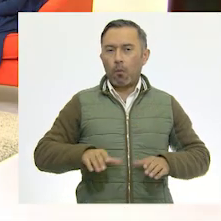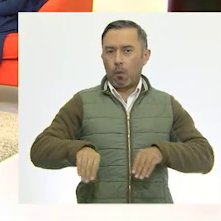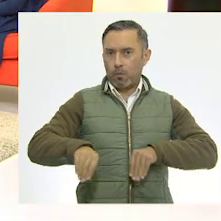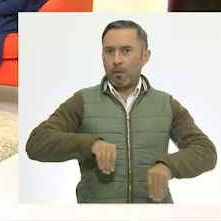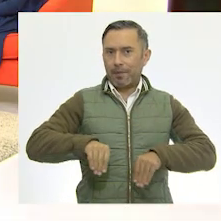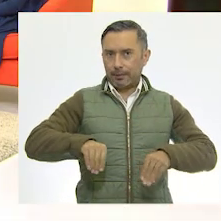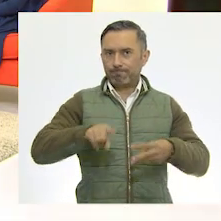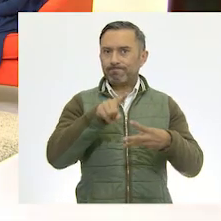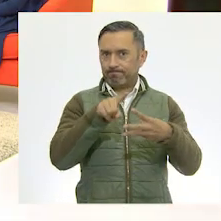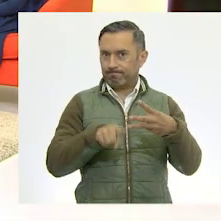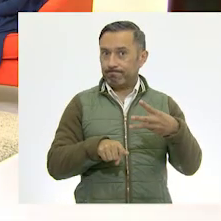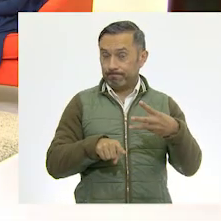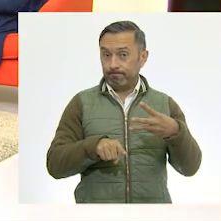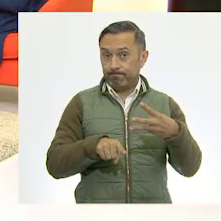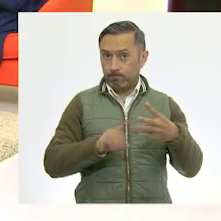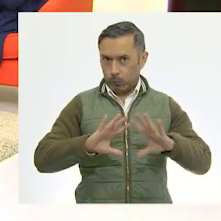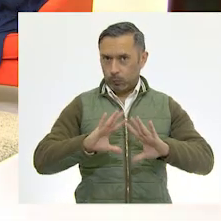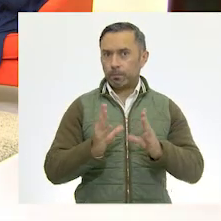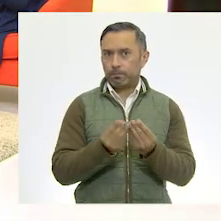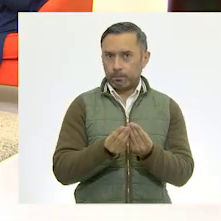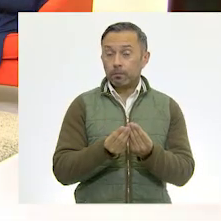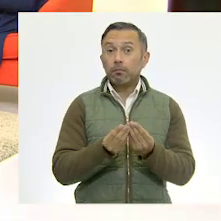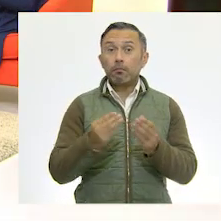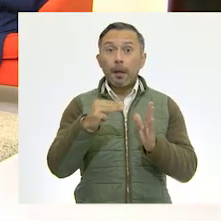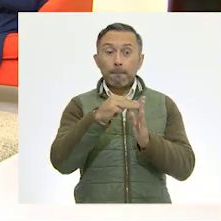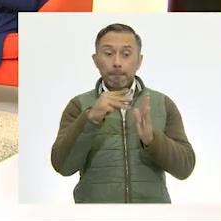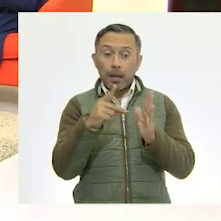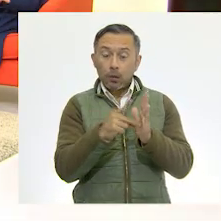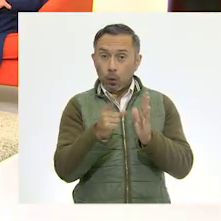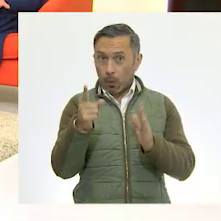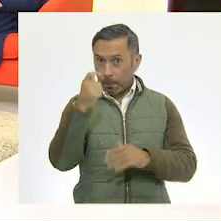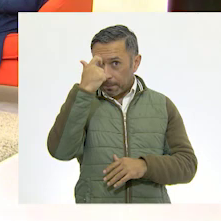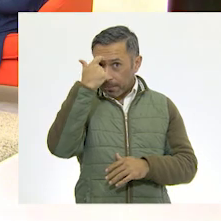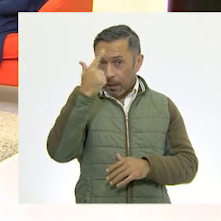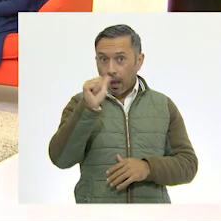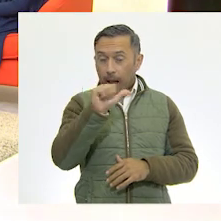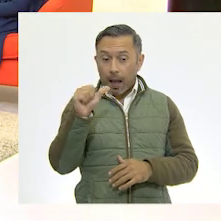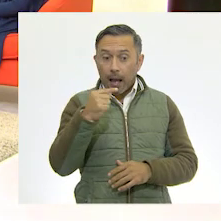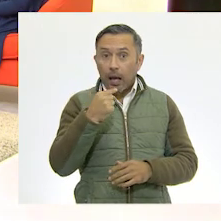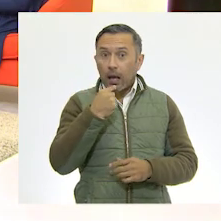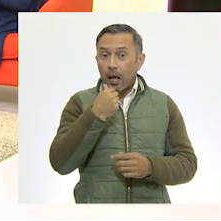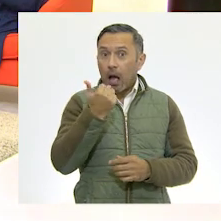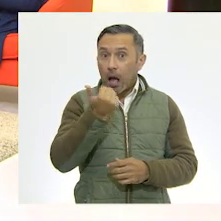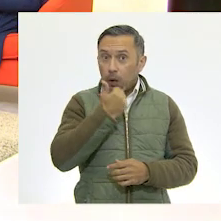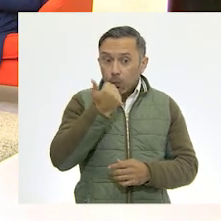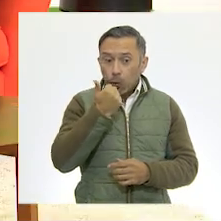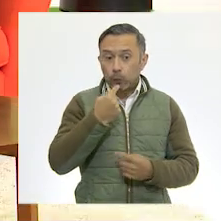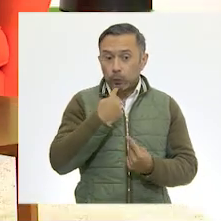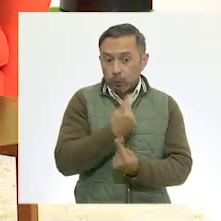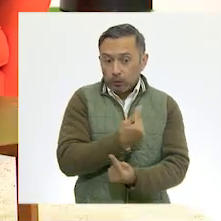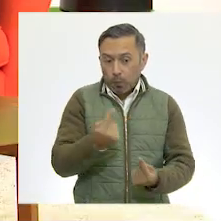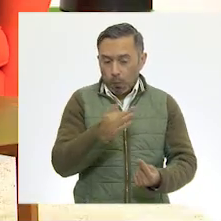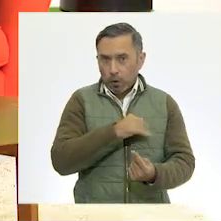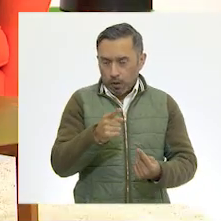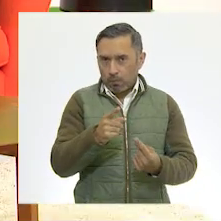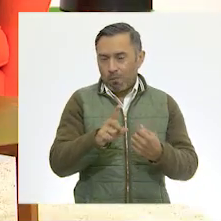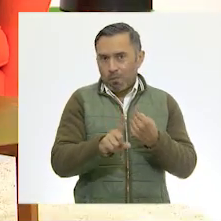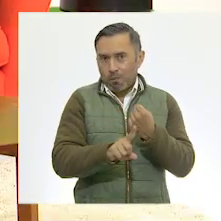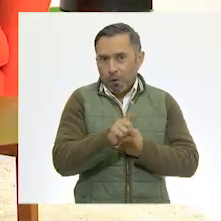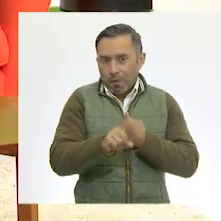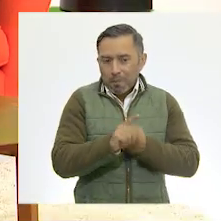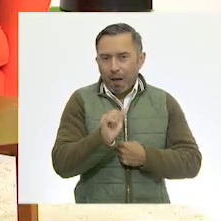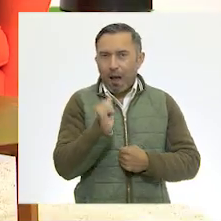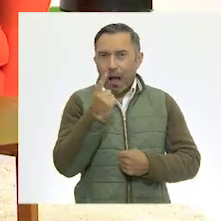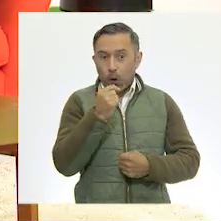este método no fue diseñado para enseñar a leer y escribir a los alumnos que presentan algún trastorno. Sin embargo, como implica todo el